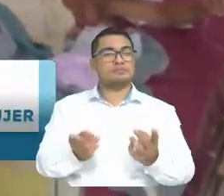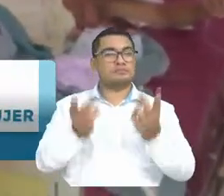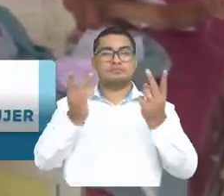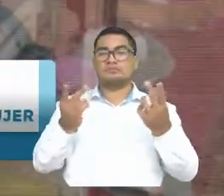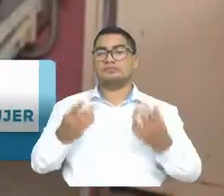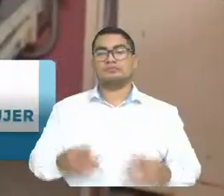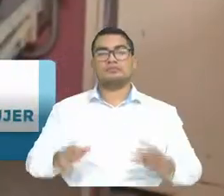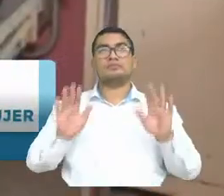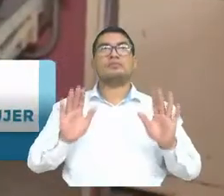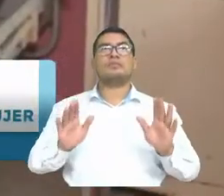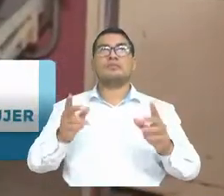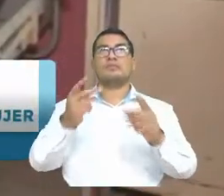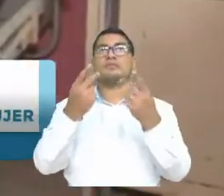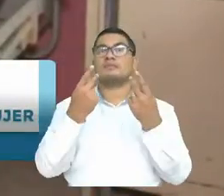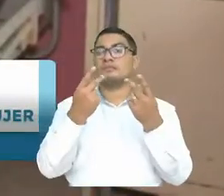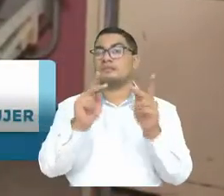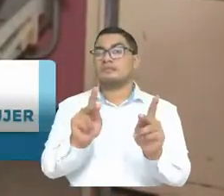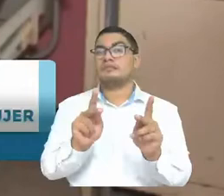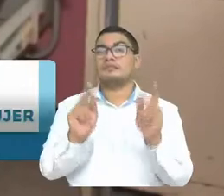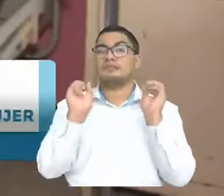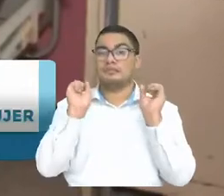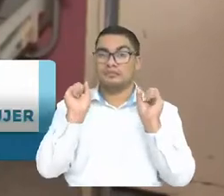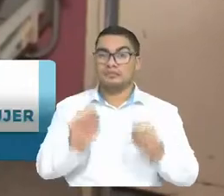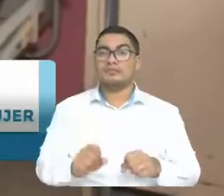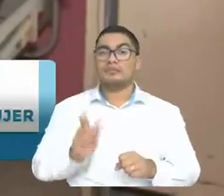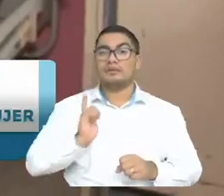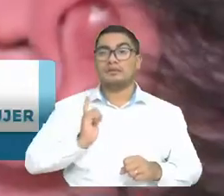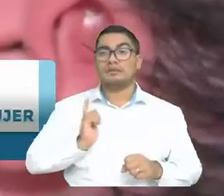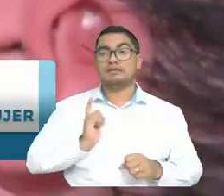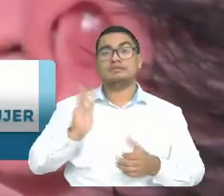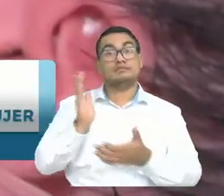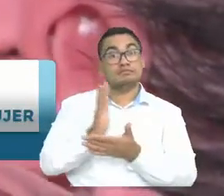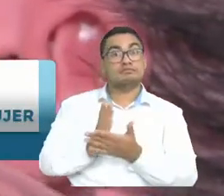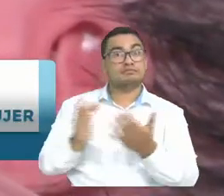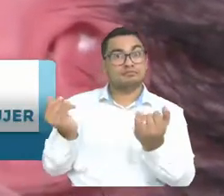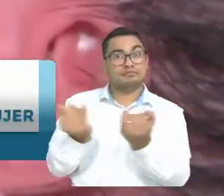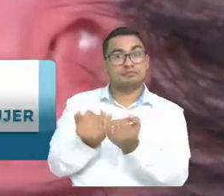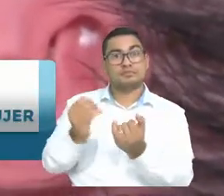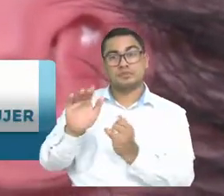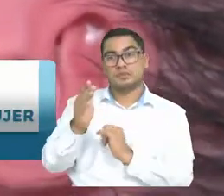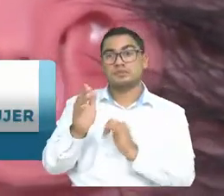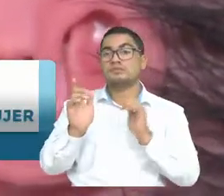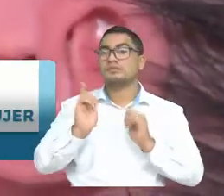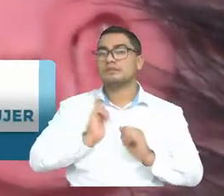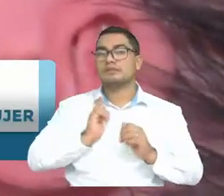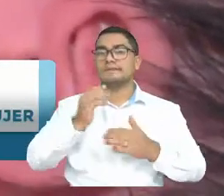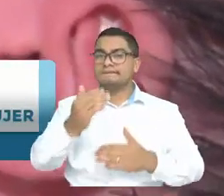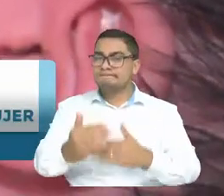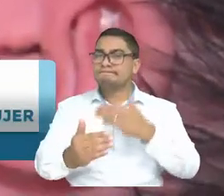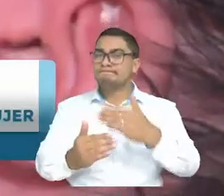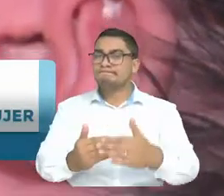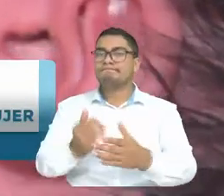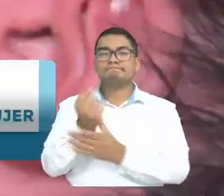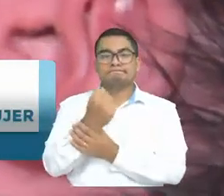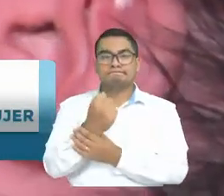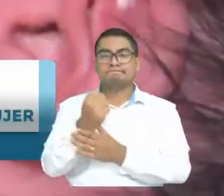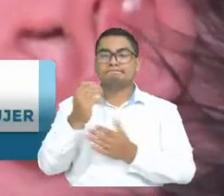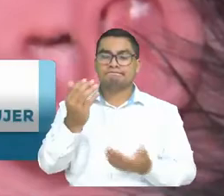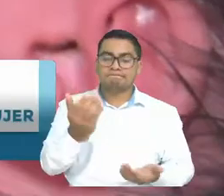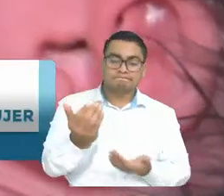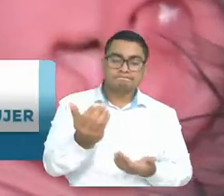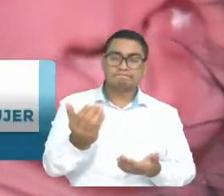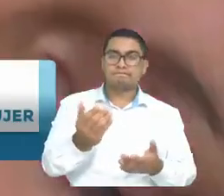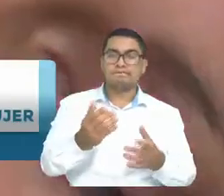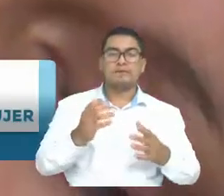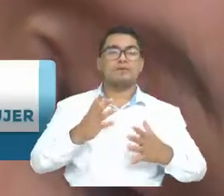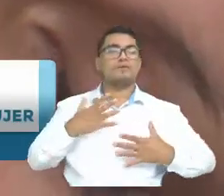normal, pero para que pueda tener algo parecido, entonces tiene que pasar un proceso de terapia para que el niño pueda